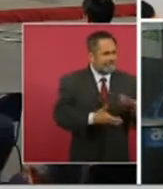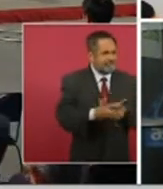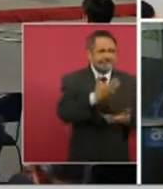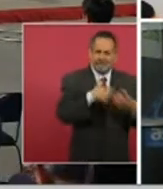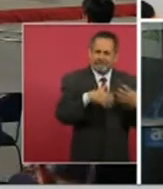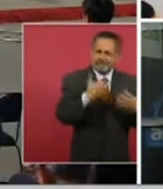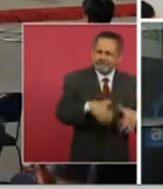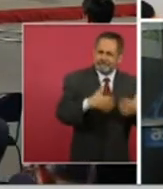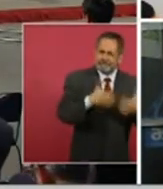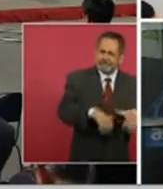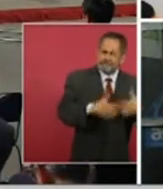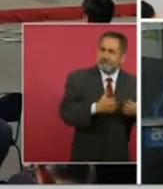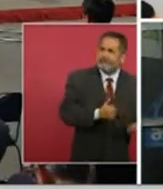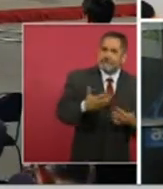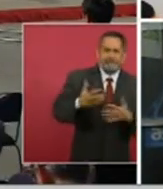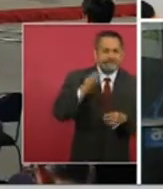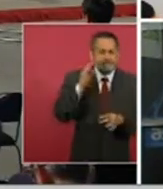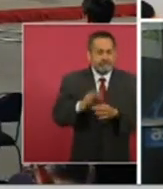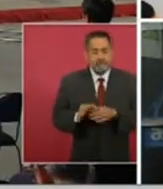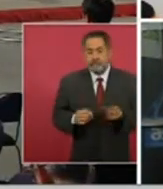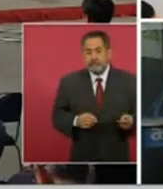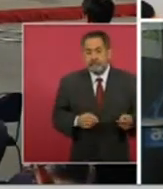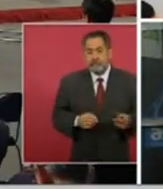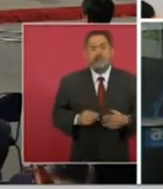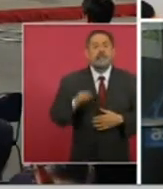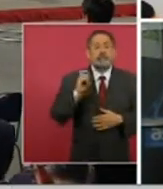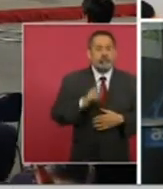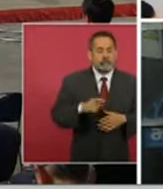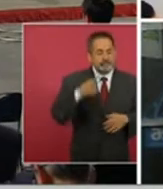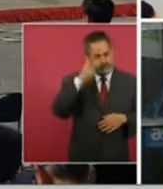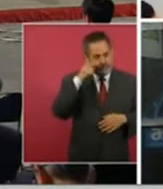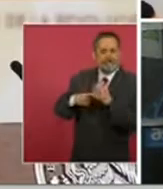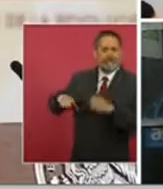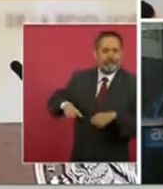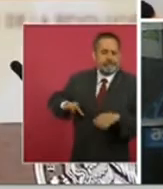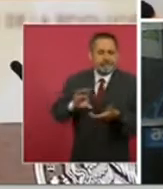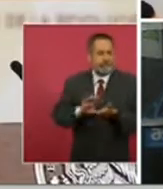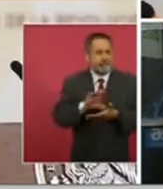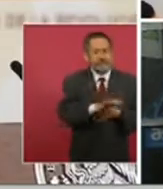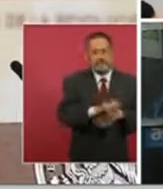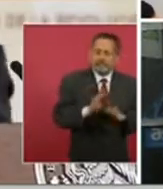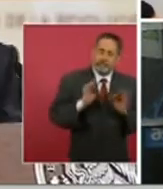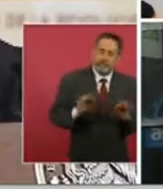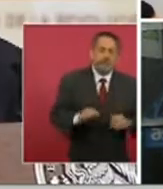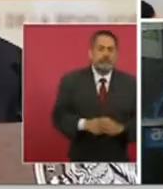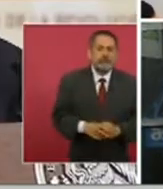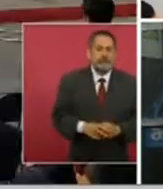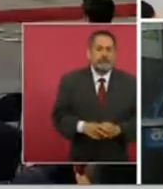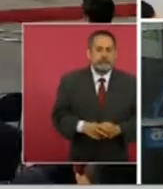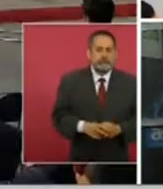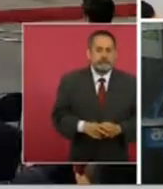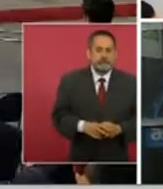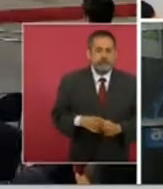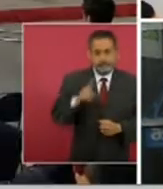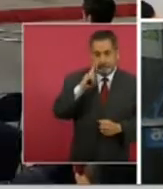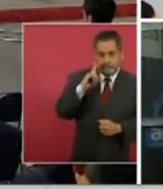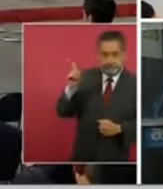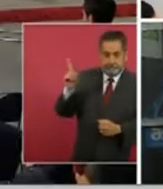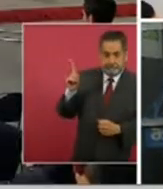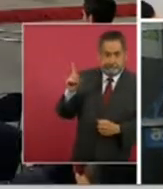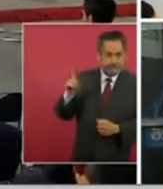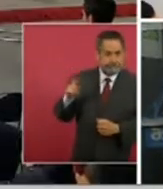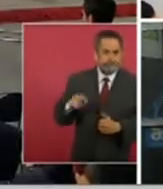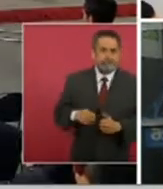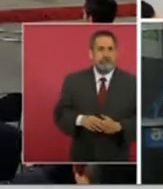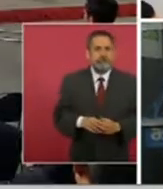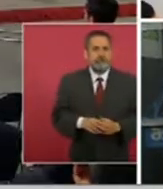puede hacer, finalmente porque está soportado en finanzas públicas, ¿no? Y esto es muy peligroso porque básicamente lo que necesita saber el auditorio